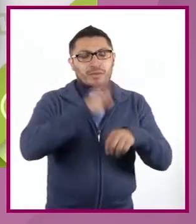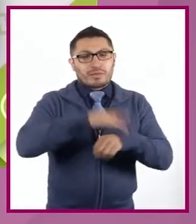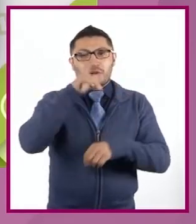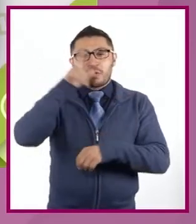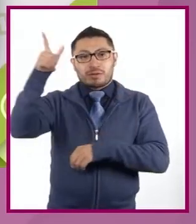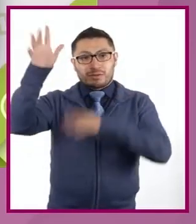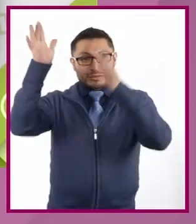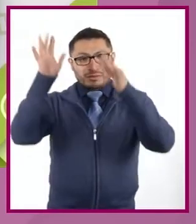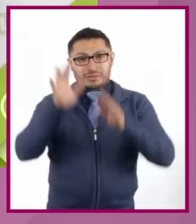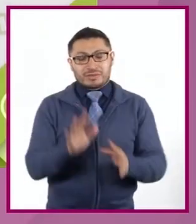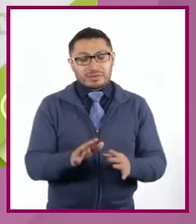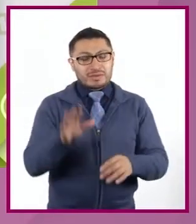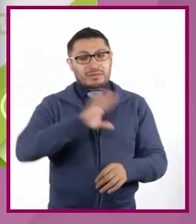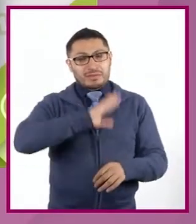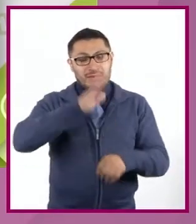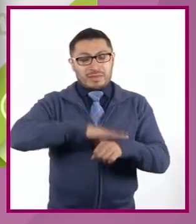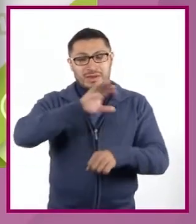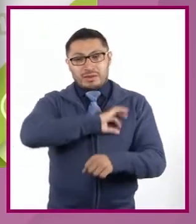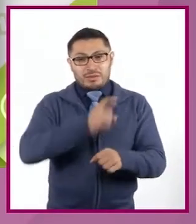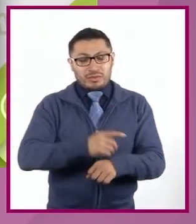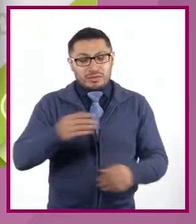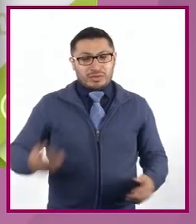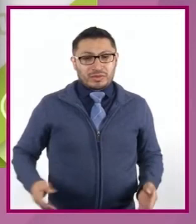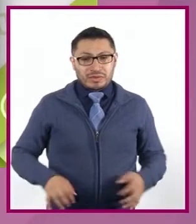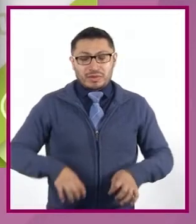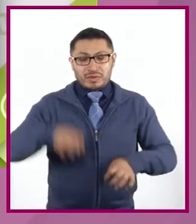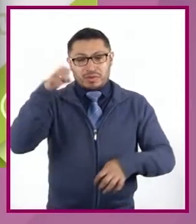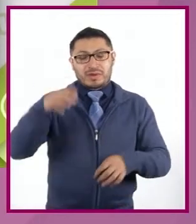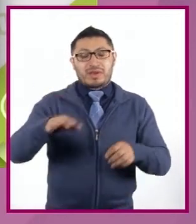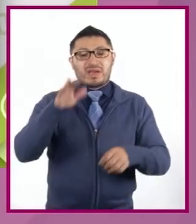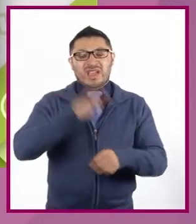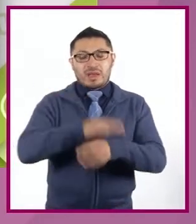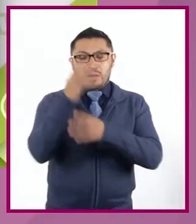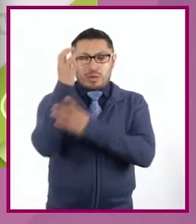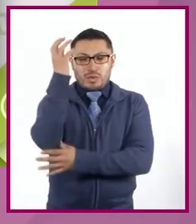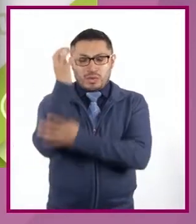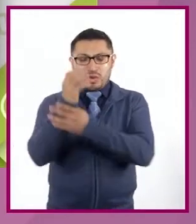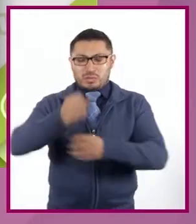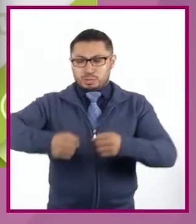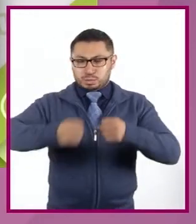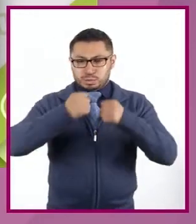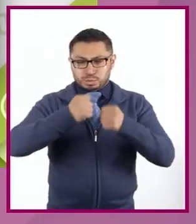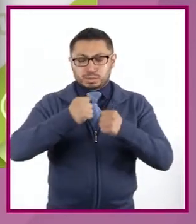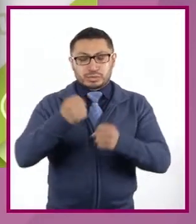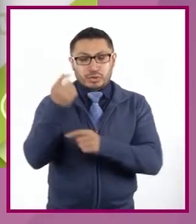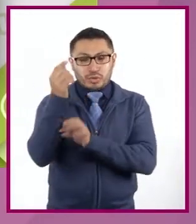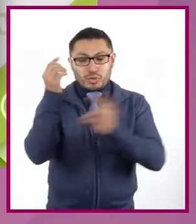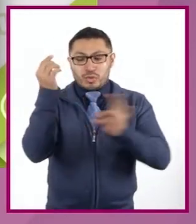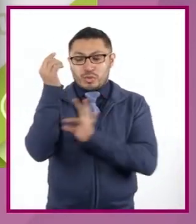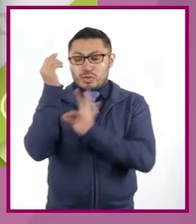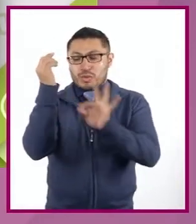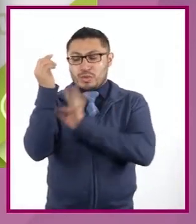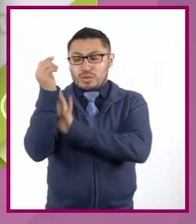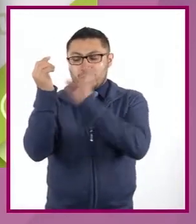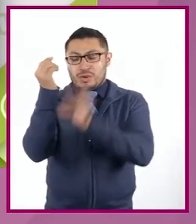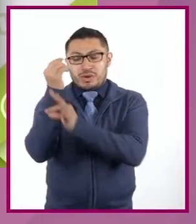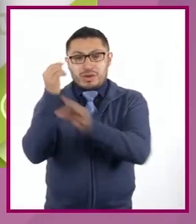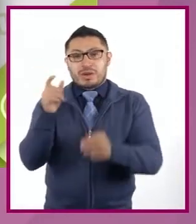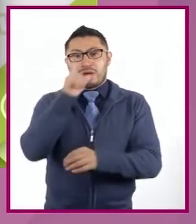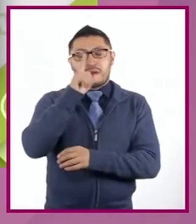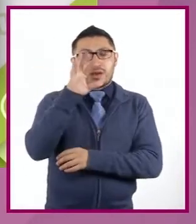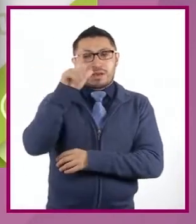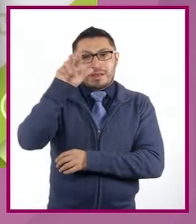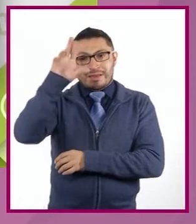oportunidades para crecer, lo que favorece que su tallo sea más resistente y con sus ramas cubre el claro, como un